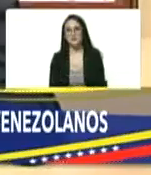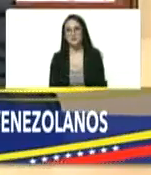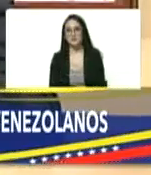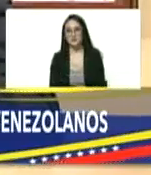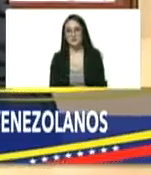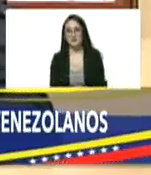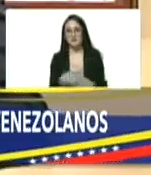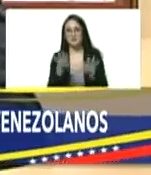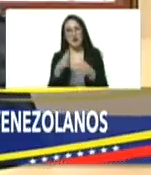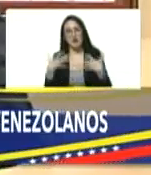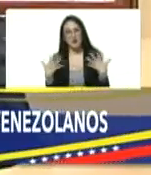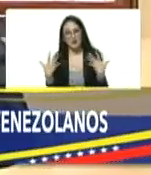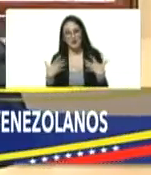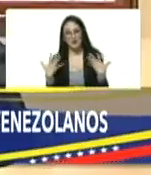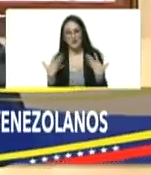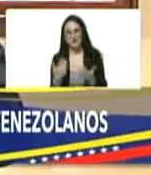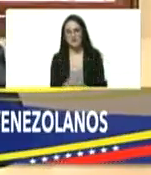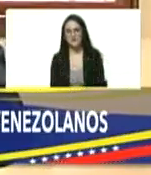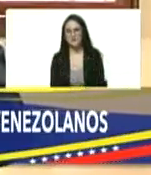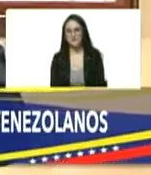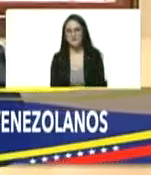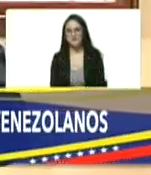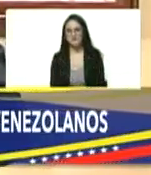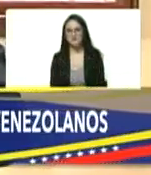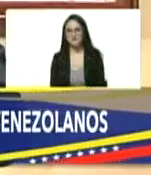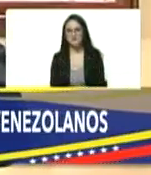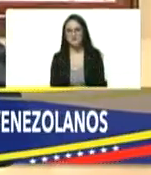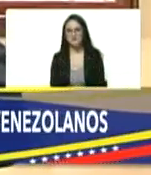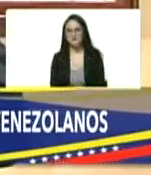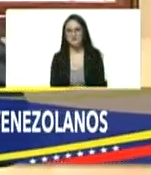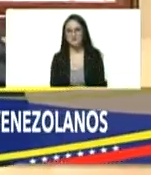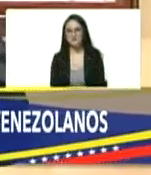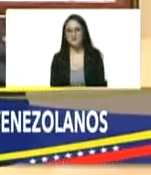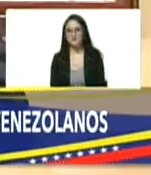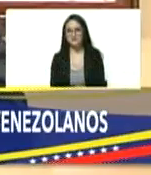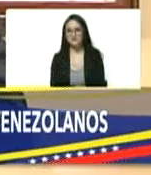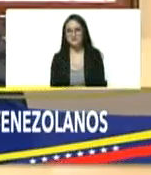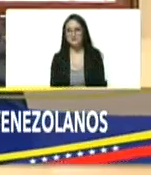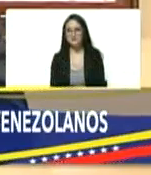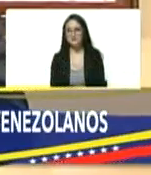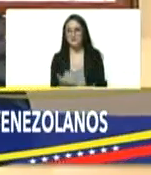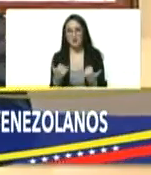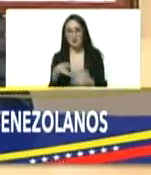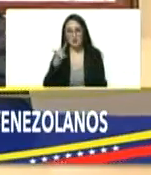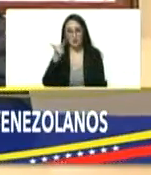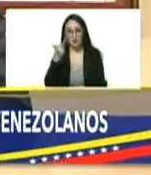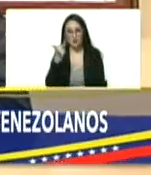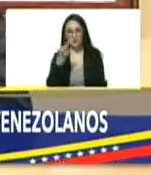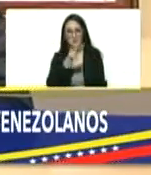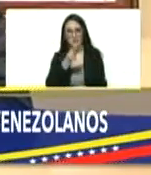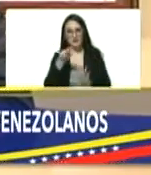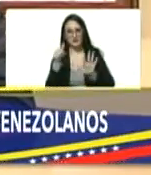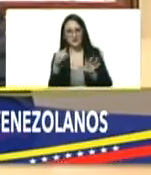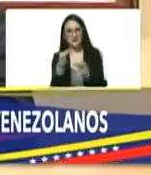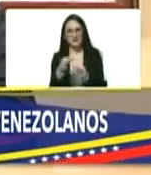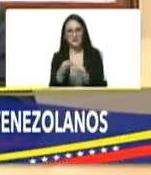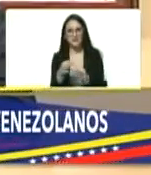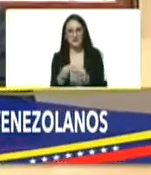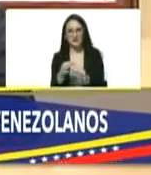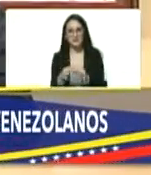de brillo, de alegría, este acto tan bonito, hoy lunes 26 de